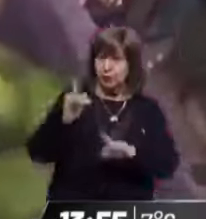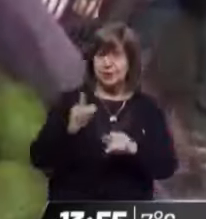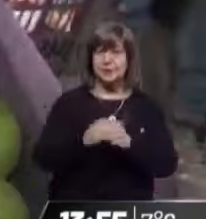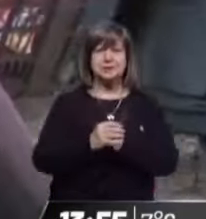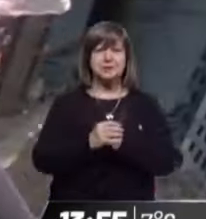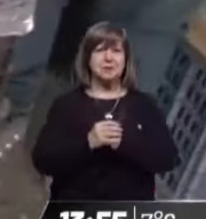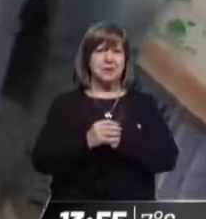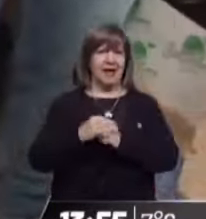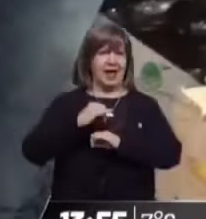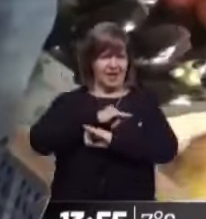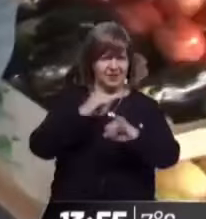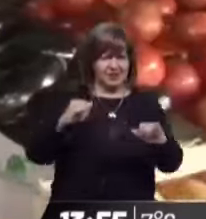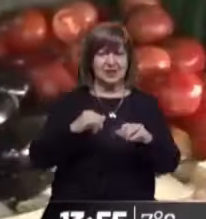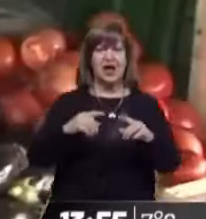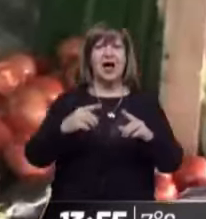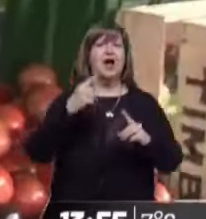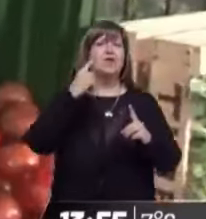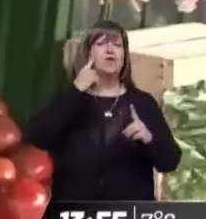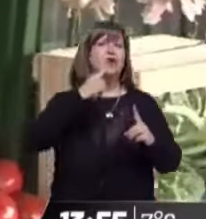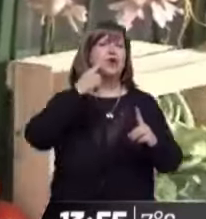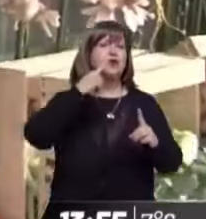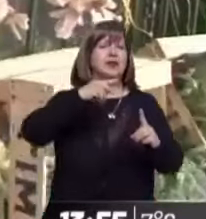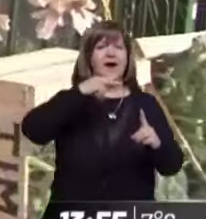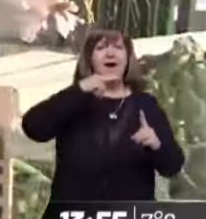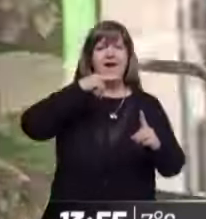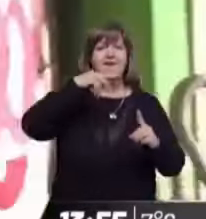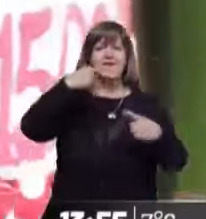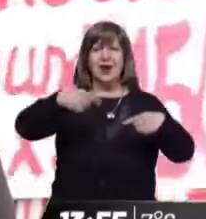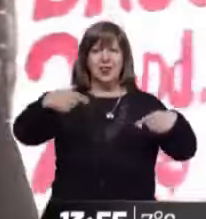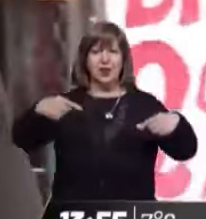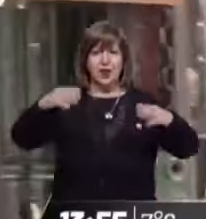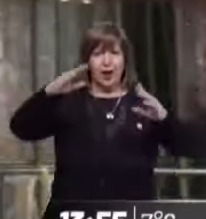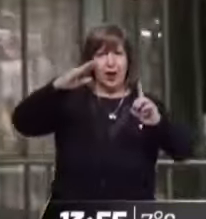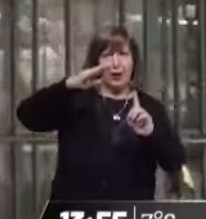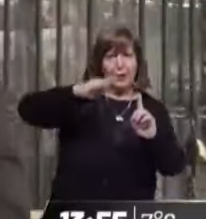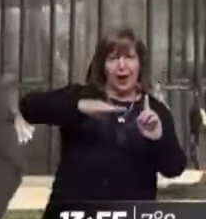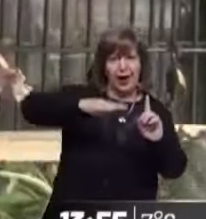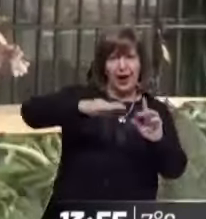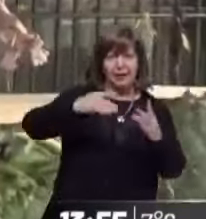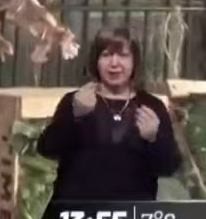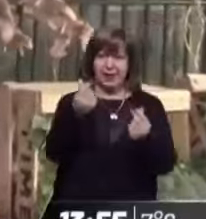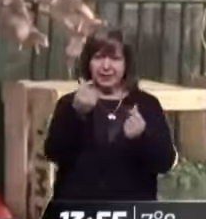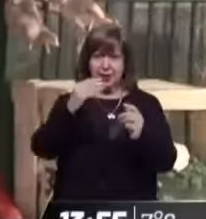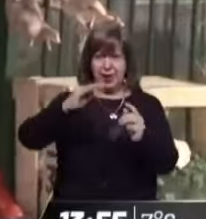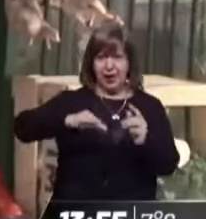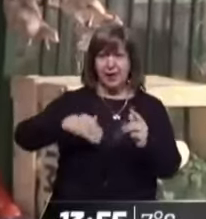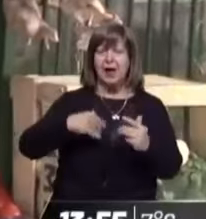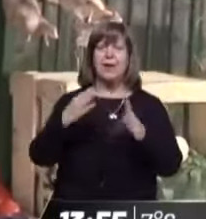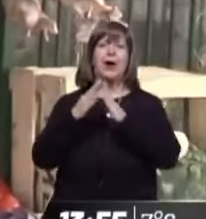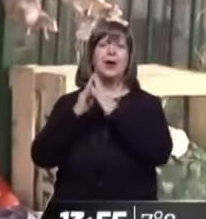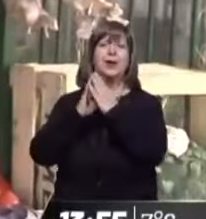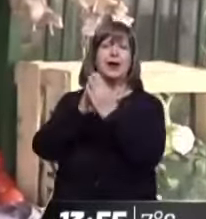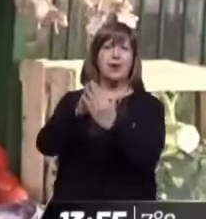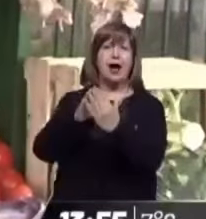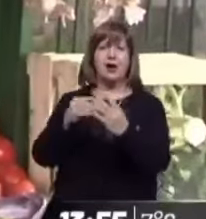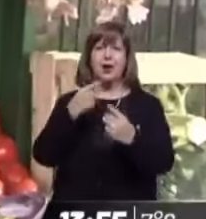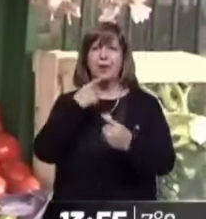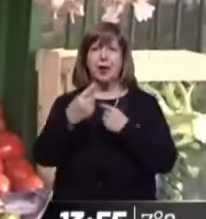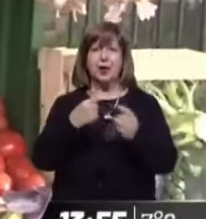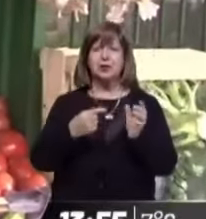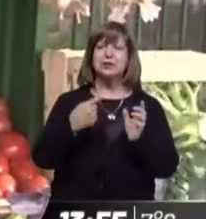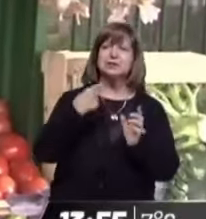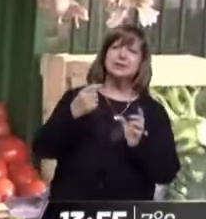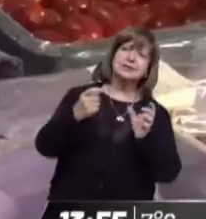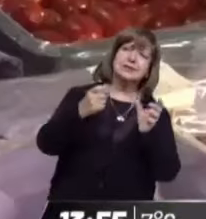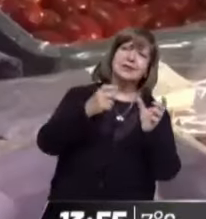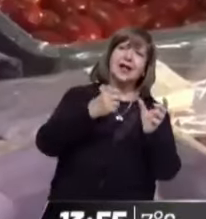Una buena noticia es que algunas frutas y verduras han bajado sus precios por estos días. Por eso vinimos a una verdulería de barrio para ver qué pasa. Por ejemplo,